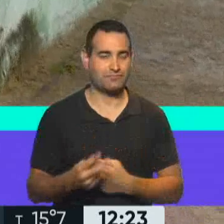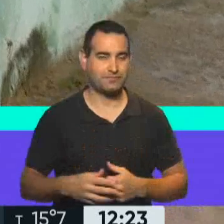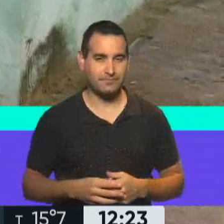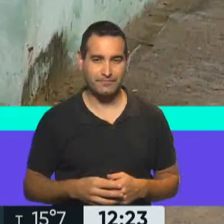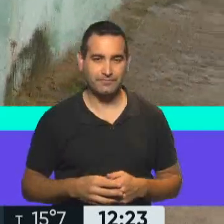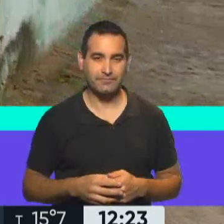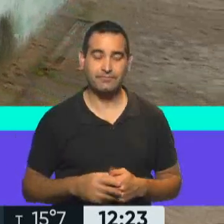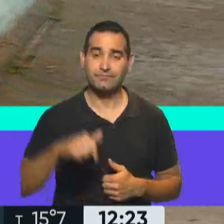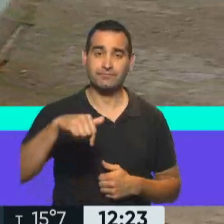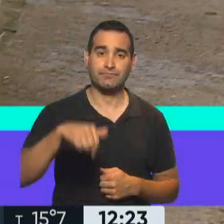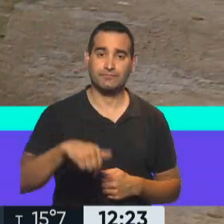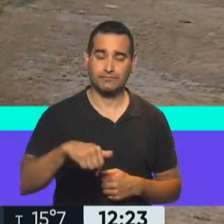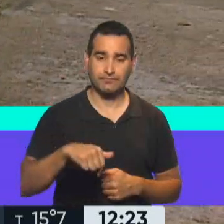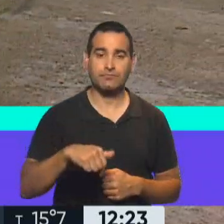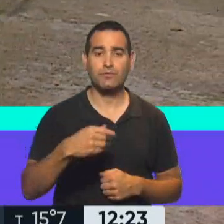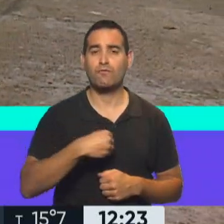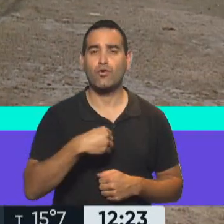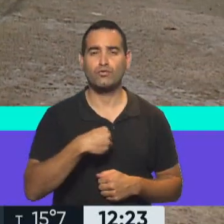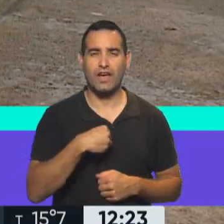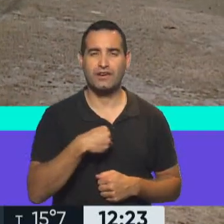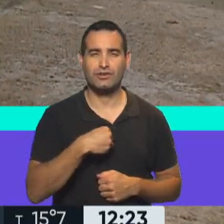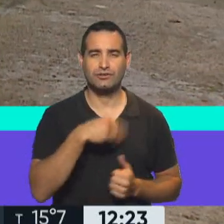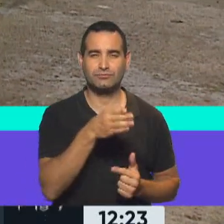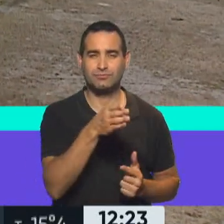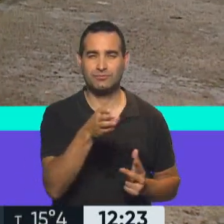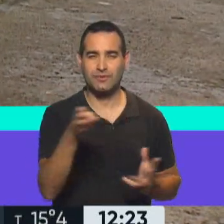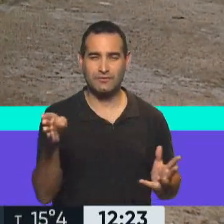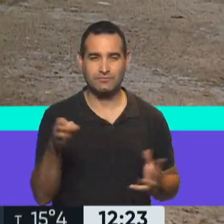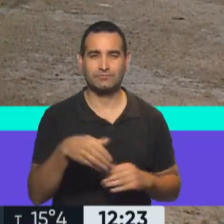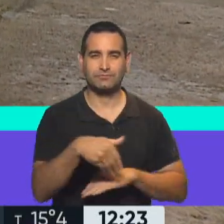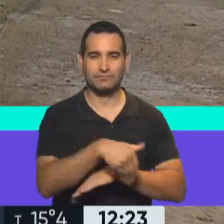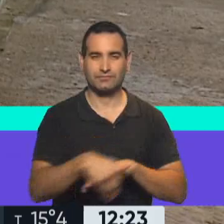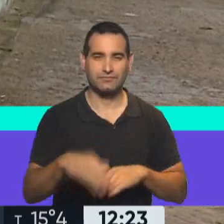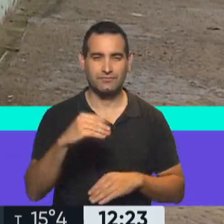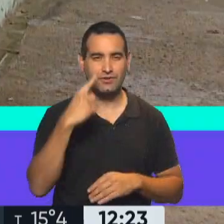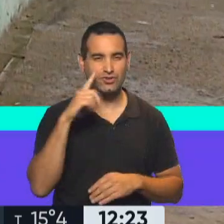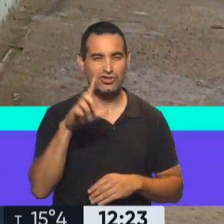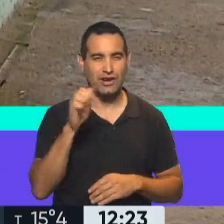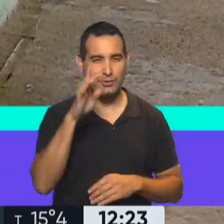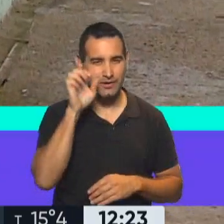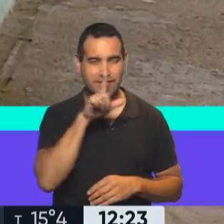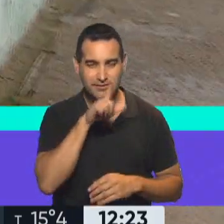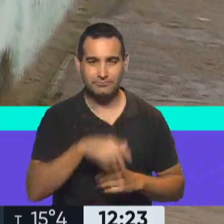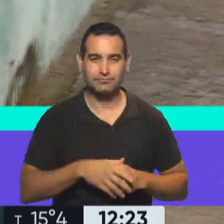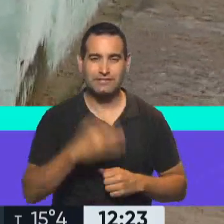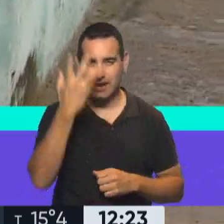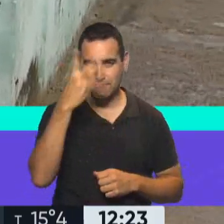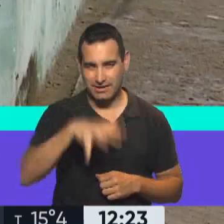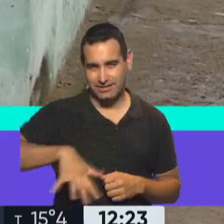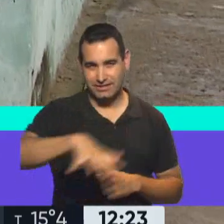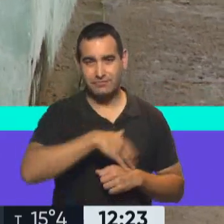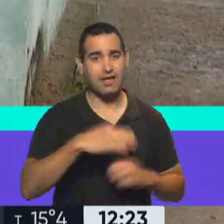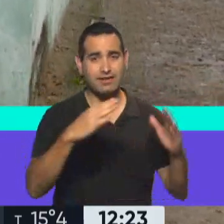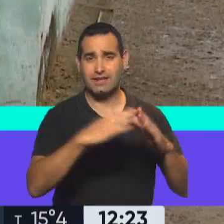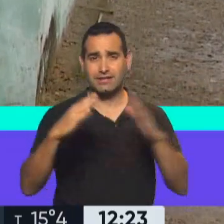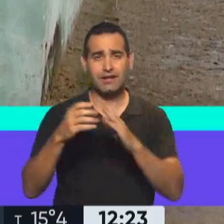En esta oportunidad, voluntarios recorrieron las calles de Chilaver, partido de San Martín. Estamos yendo casa por